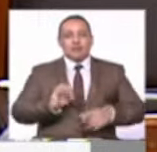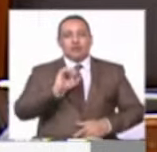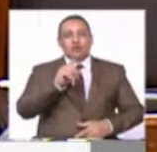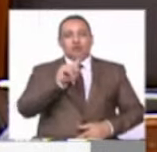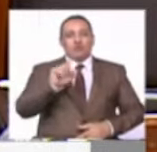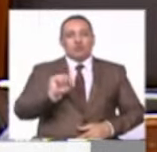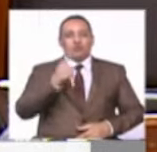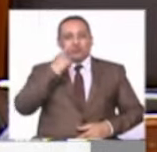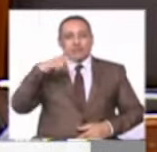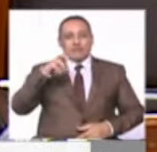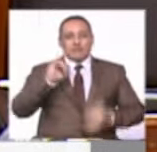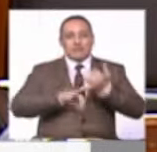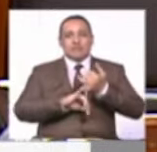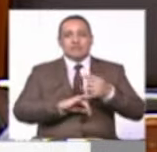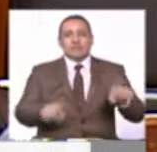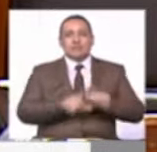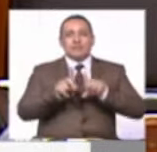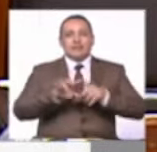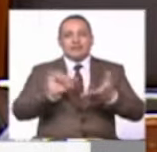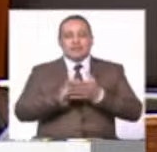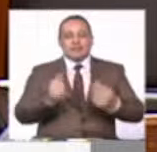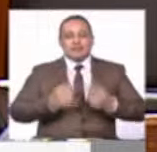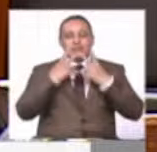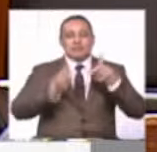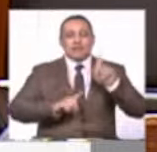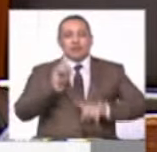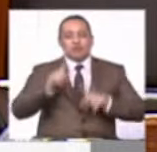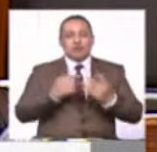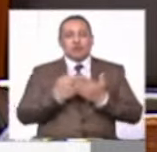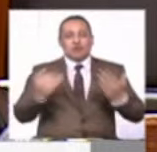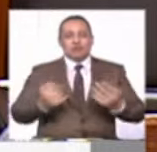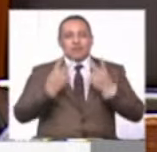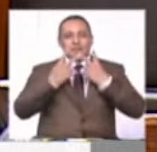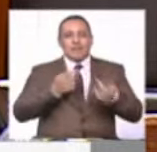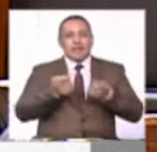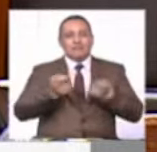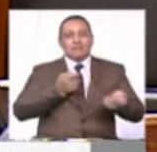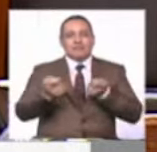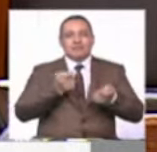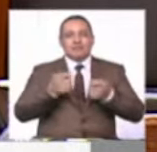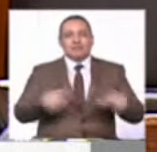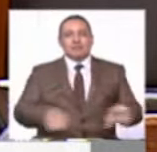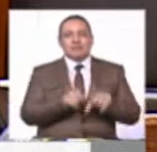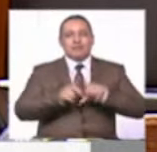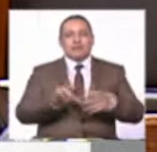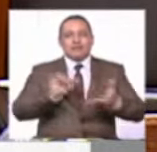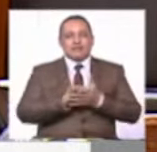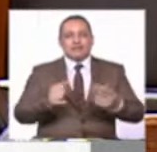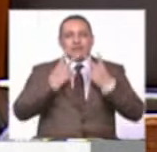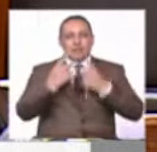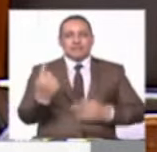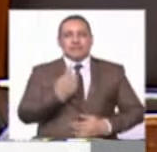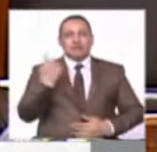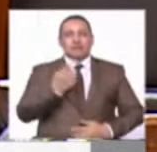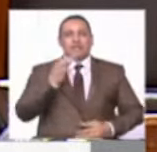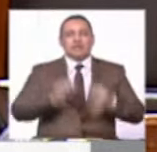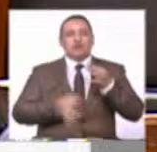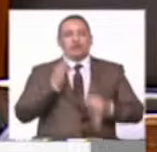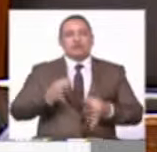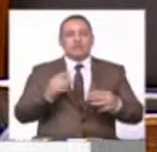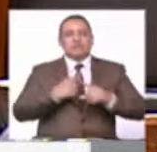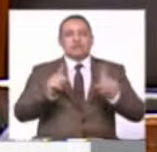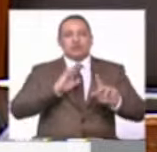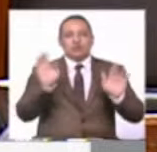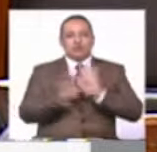Tello de ñen ni de alguna instancia administrativa de la junta Nacional de Justicia sino